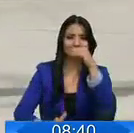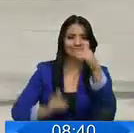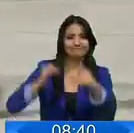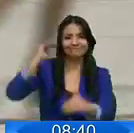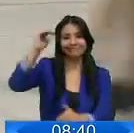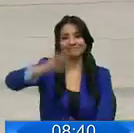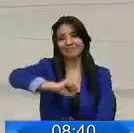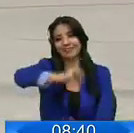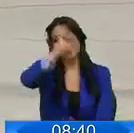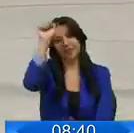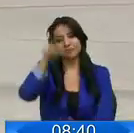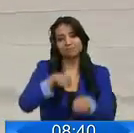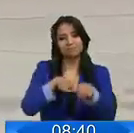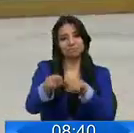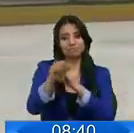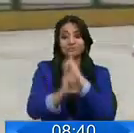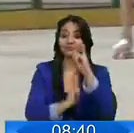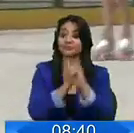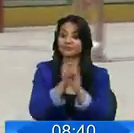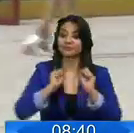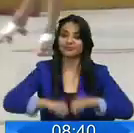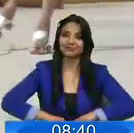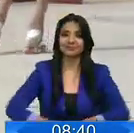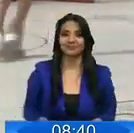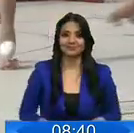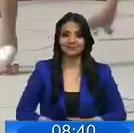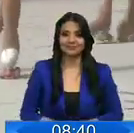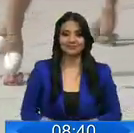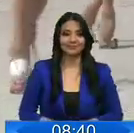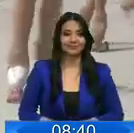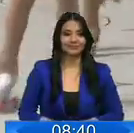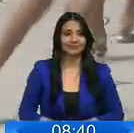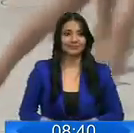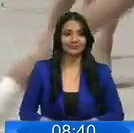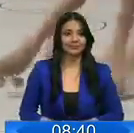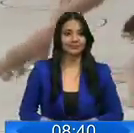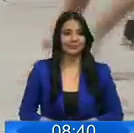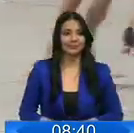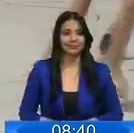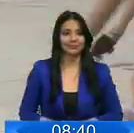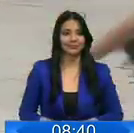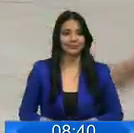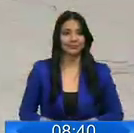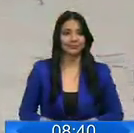torneo internacional. Informó Javier Gallo.